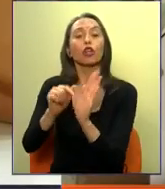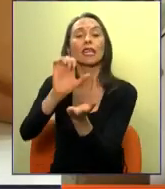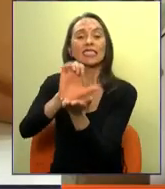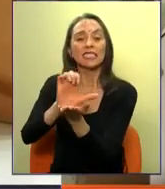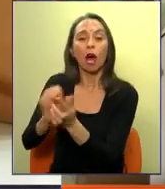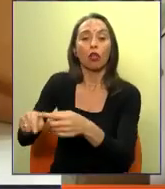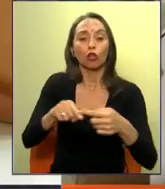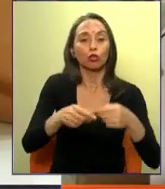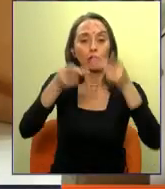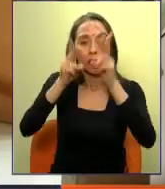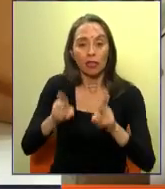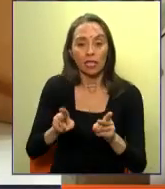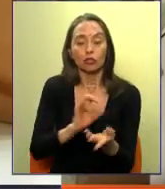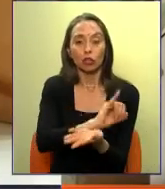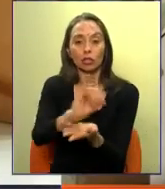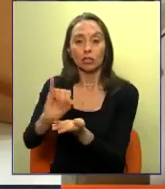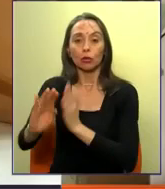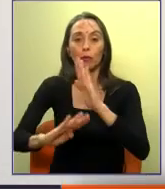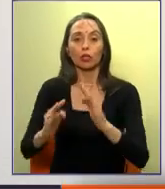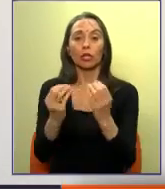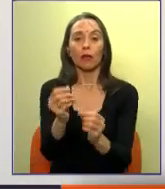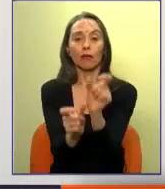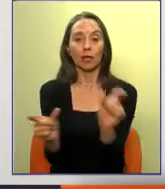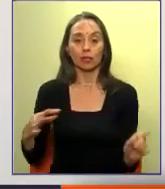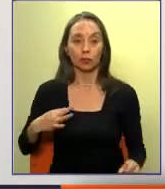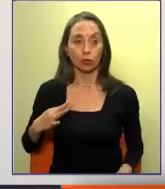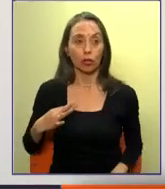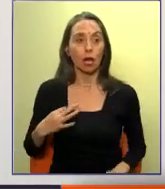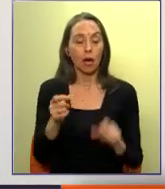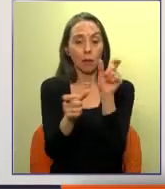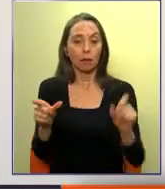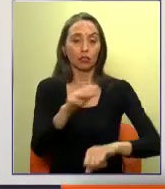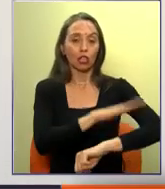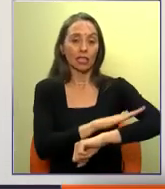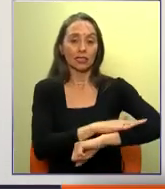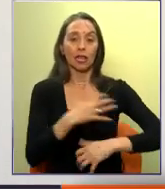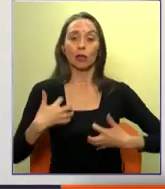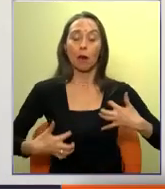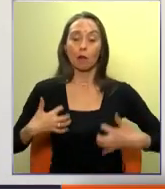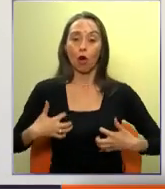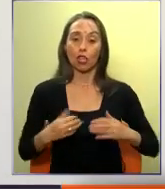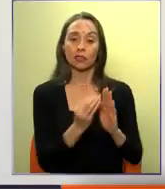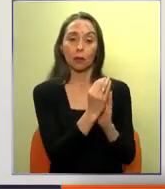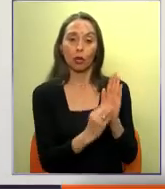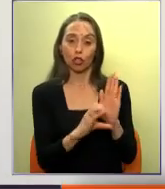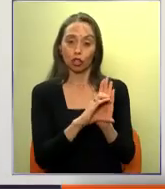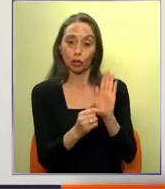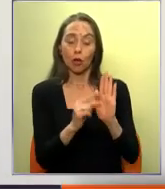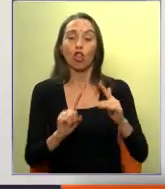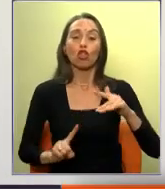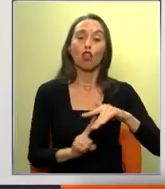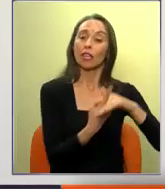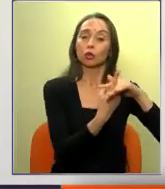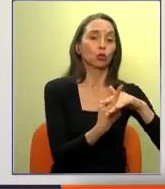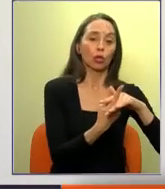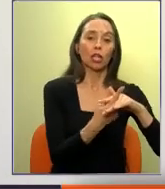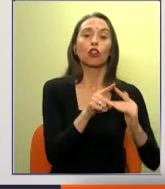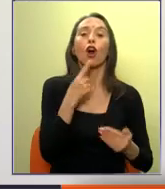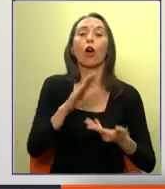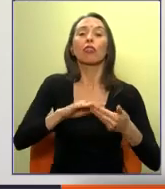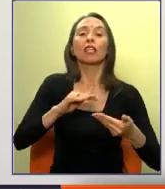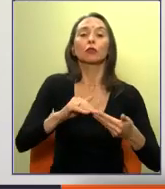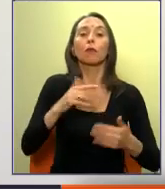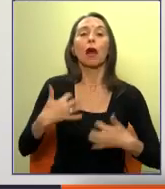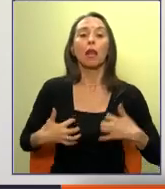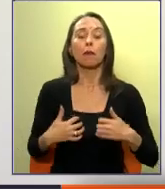que protegen y adecuadamente a los ciudadanos. Lo que a la izquierda verdaderamente le molesta de la Constitución no es el origen, eso es más bien una disculpa. Les molesta lo que